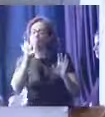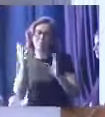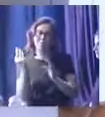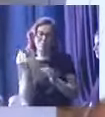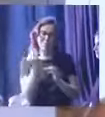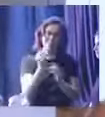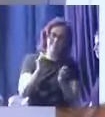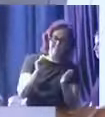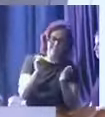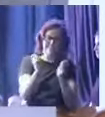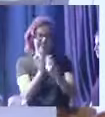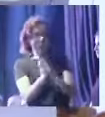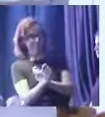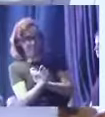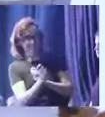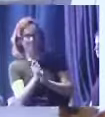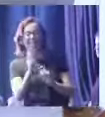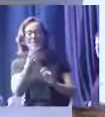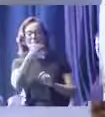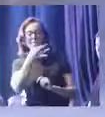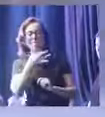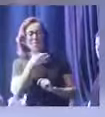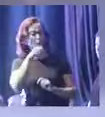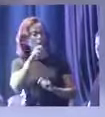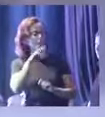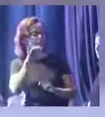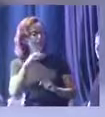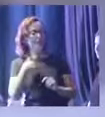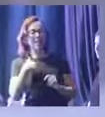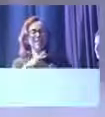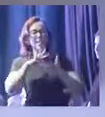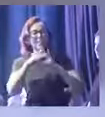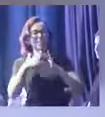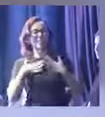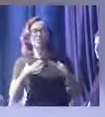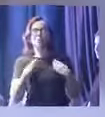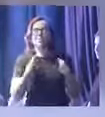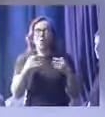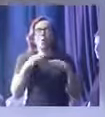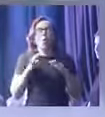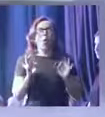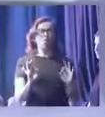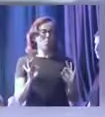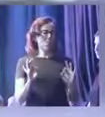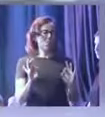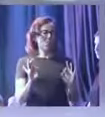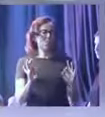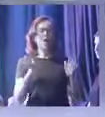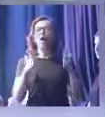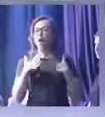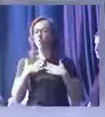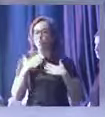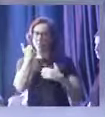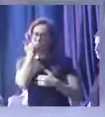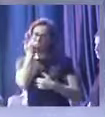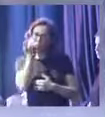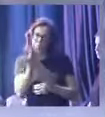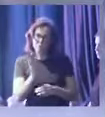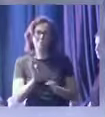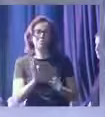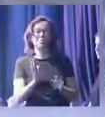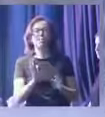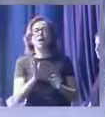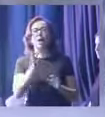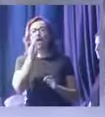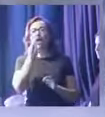Volver, me decía Mario que esta es mi zona de confort. A mí me da mucha vergüenza